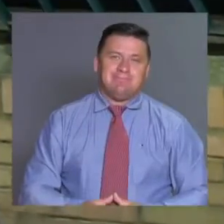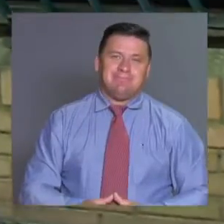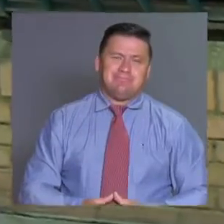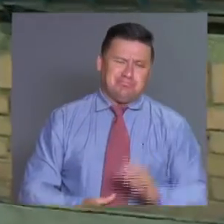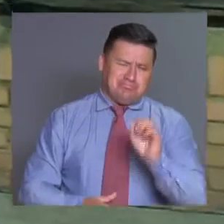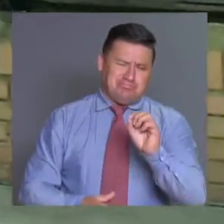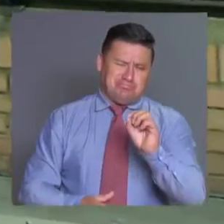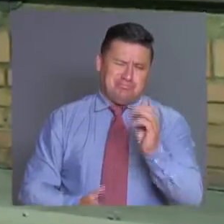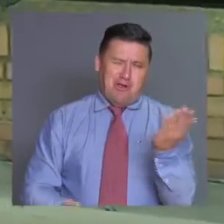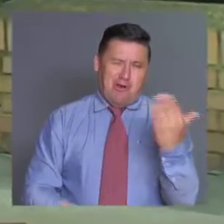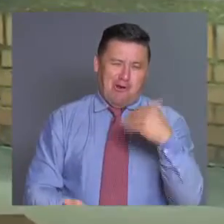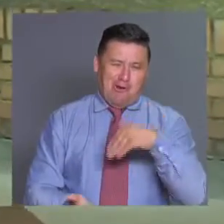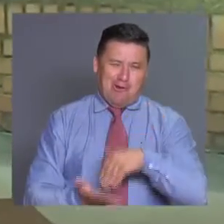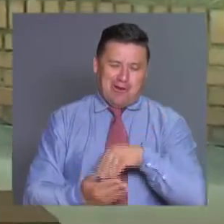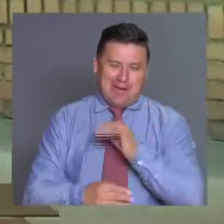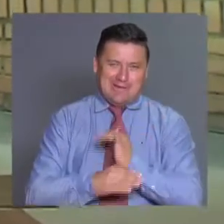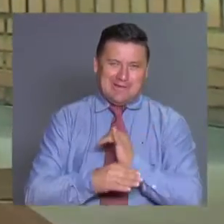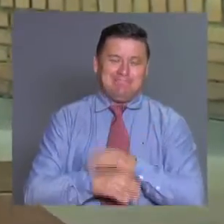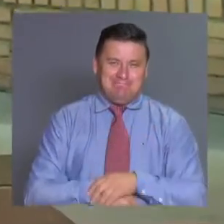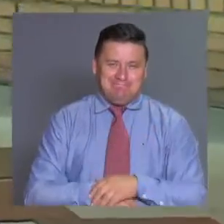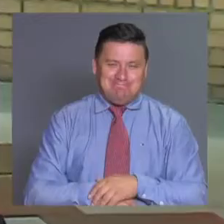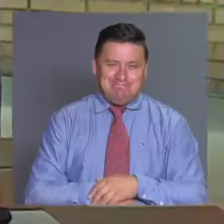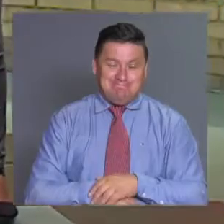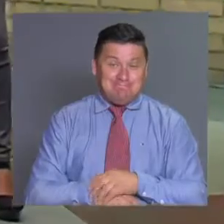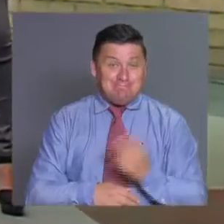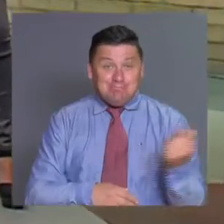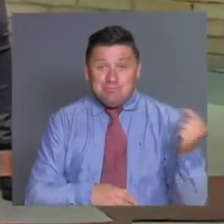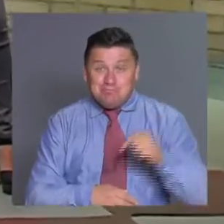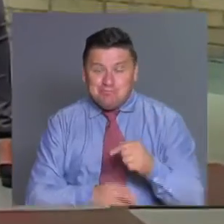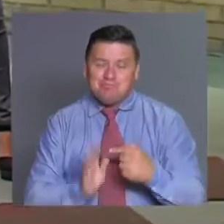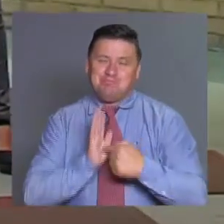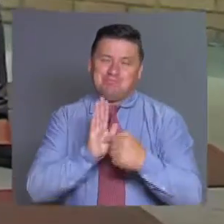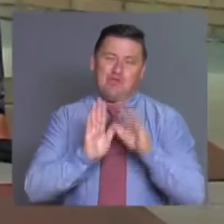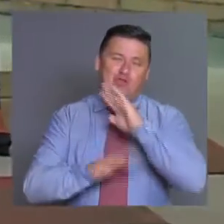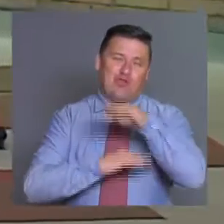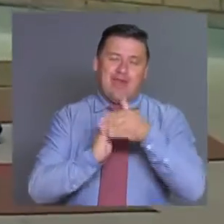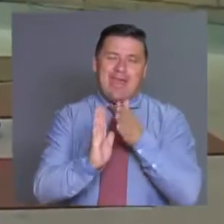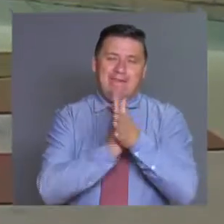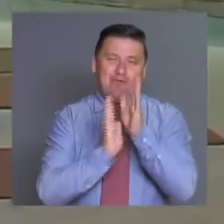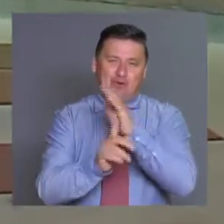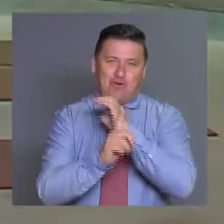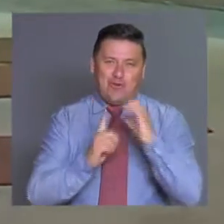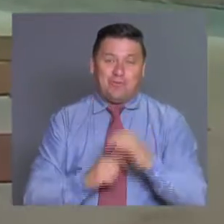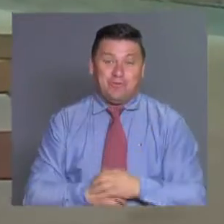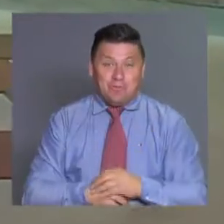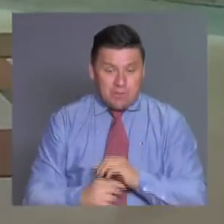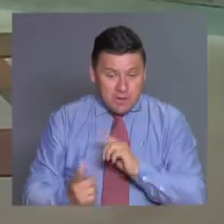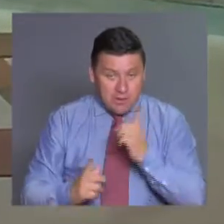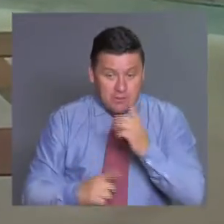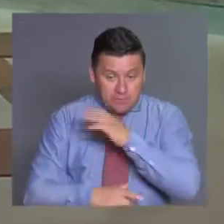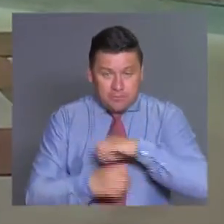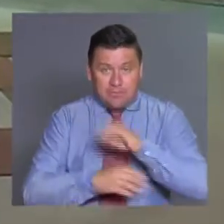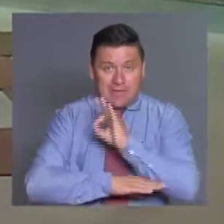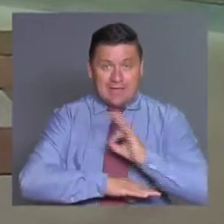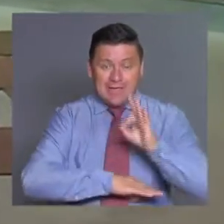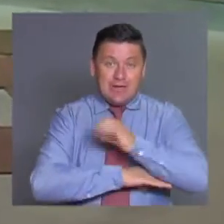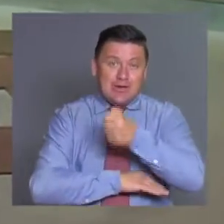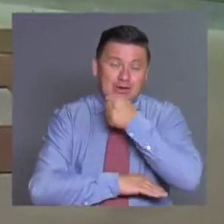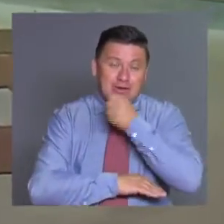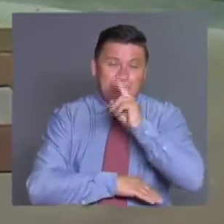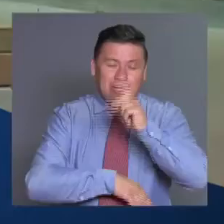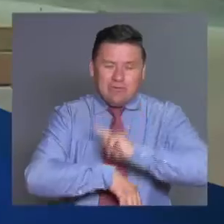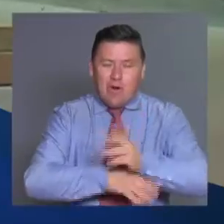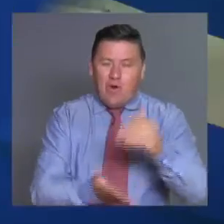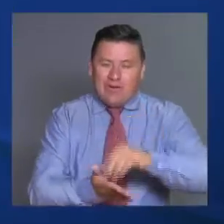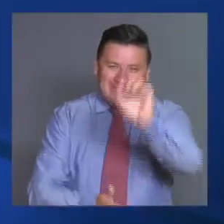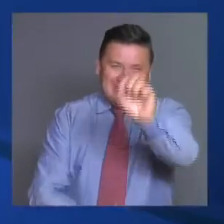hacemos una corta pausa institucional y a nuestro regreso espere toda la información cultural estamos en estas noticias en segundos